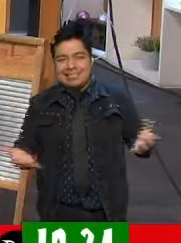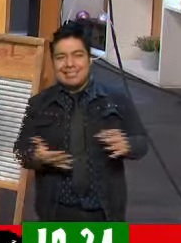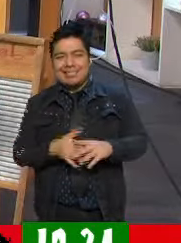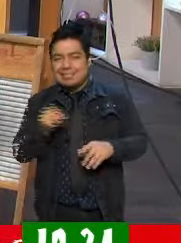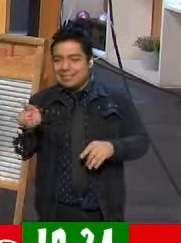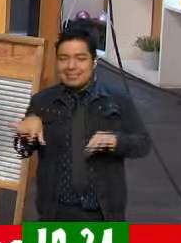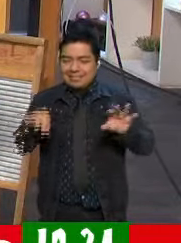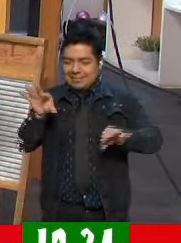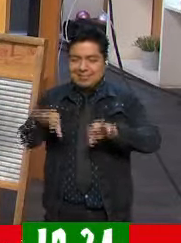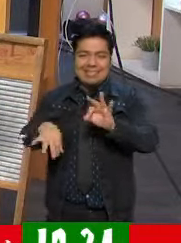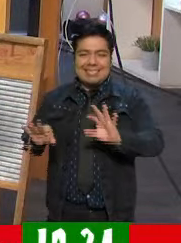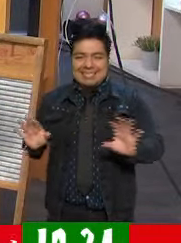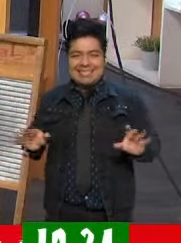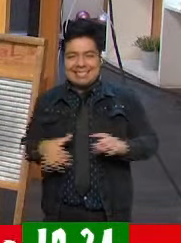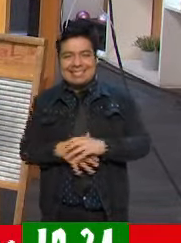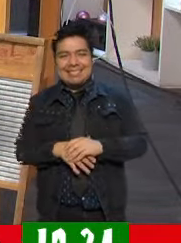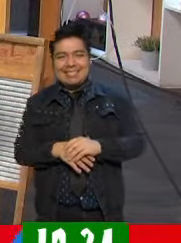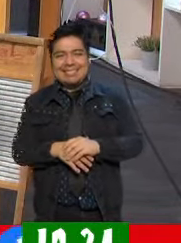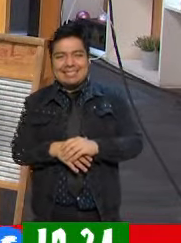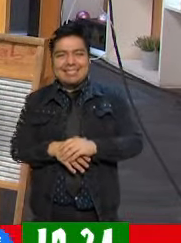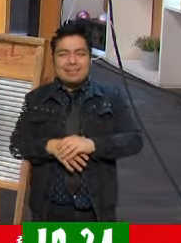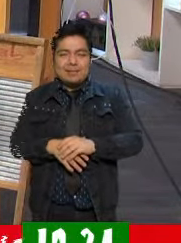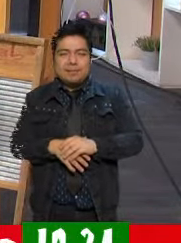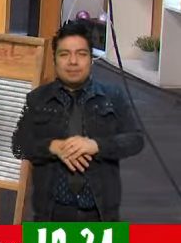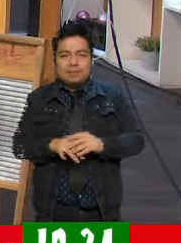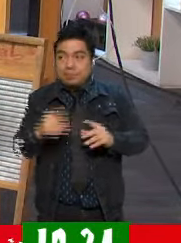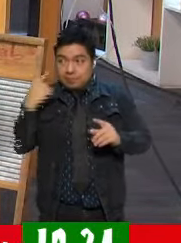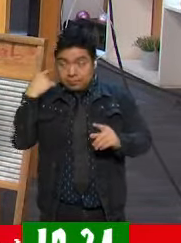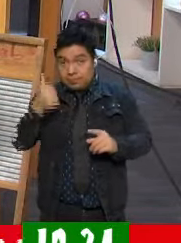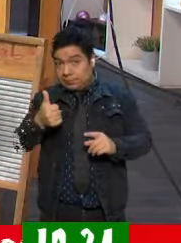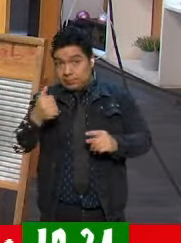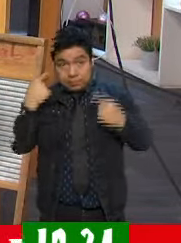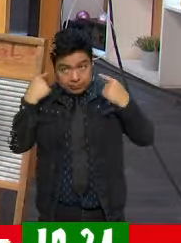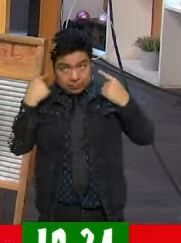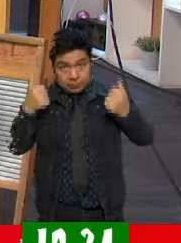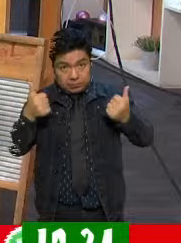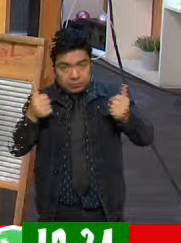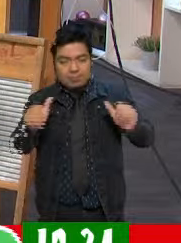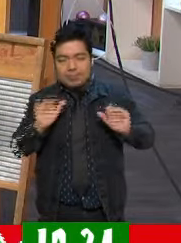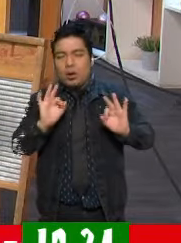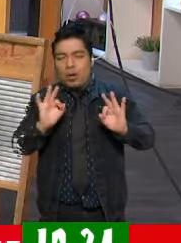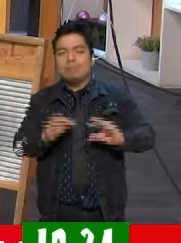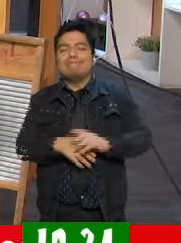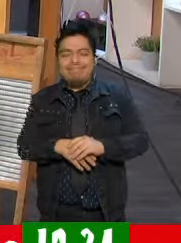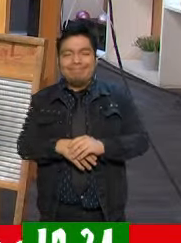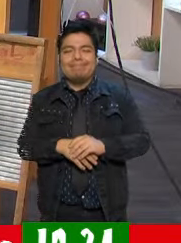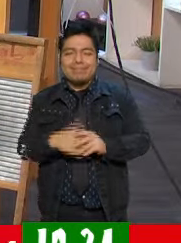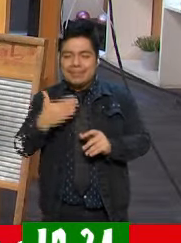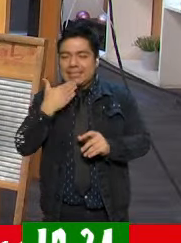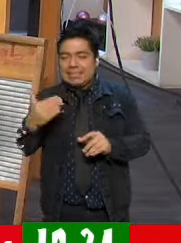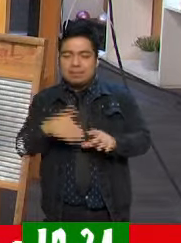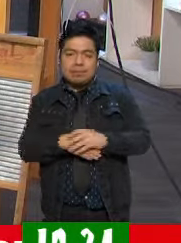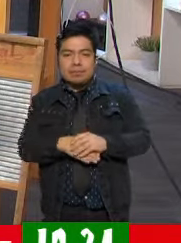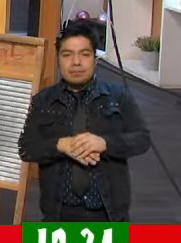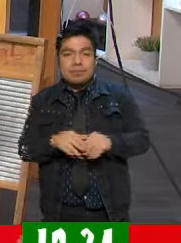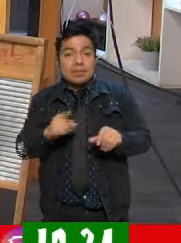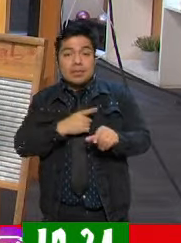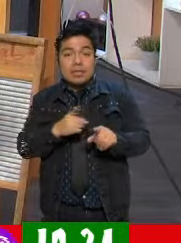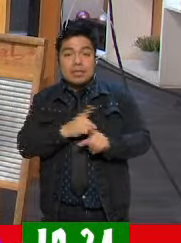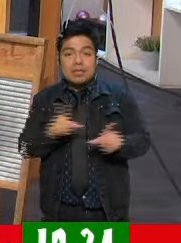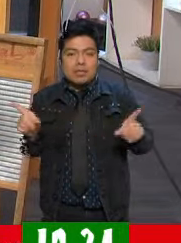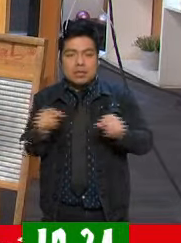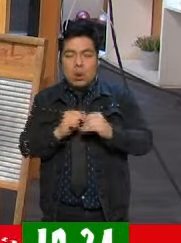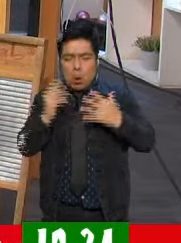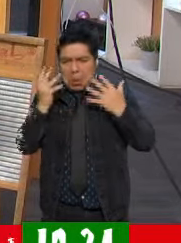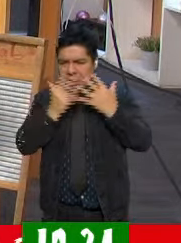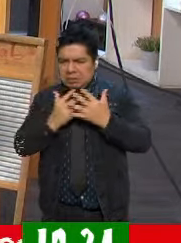De... A ver. Pues si quieres, ahí me escuchan mejor. Ya. Sí, perfecto. Sí, perfecto. Bueno, nada, les decía que yo también estaba confundido,